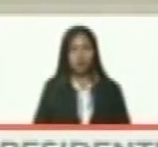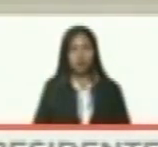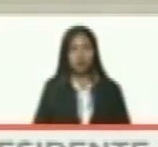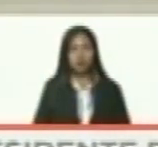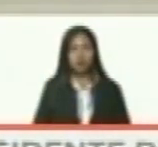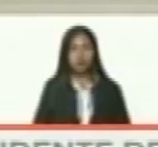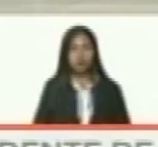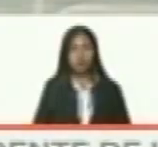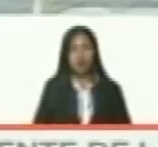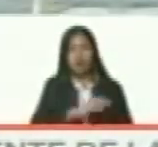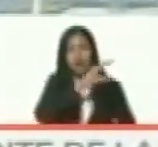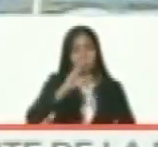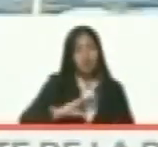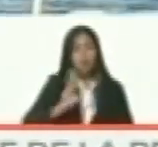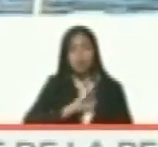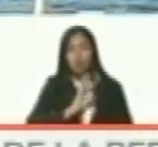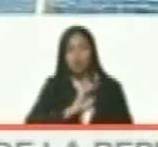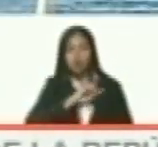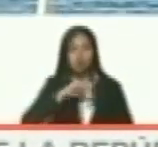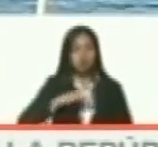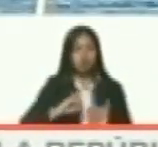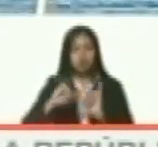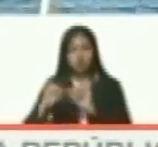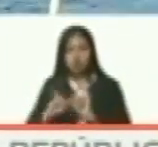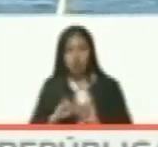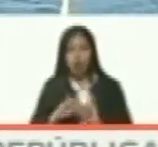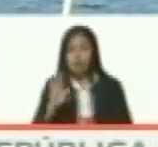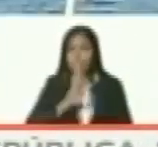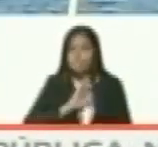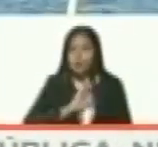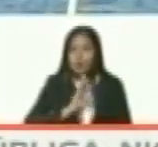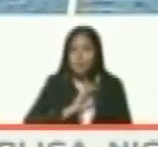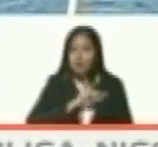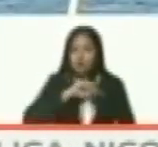Ese Mar Caribe nuestro, que es nuestro.